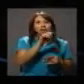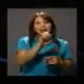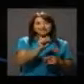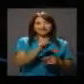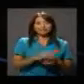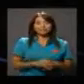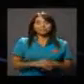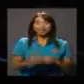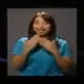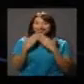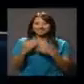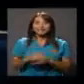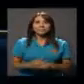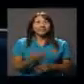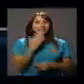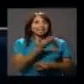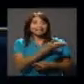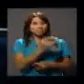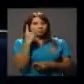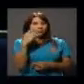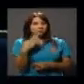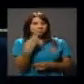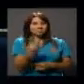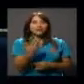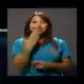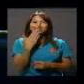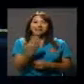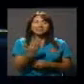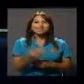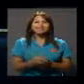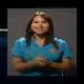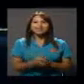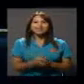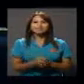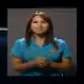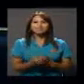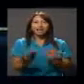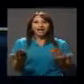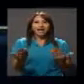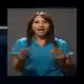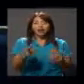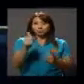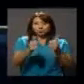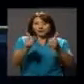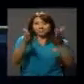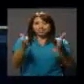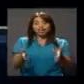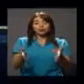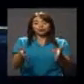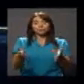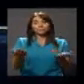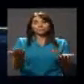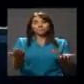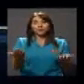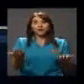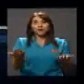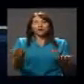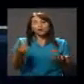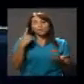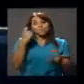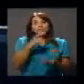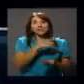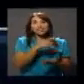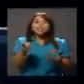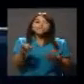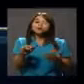Ani gracias a ustedes por la invitación y gracias a los a los candidatos por ponerle un